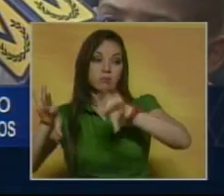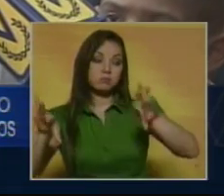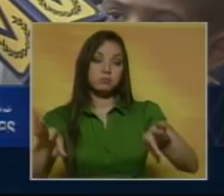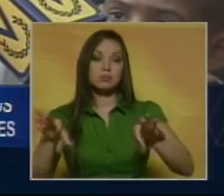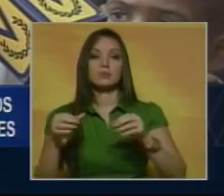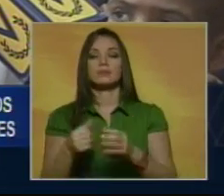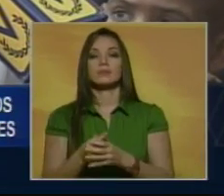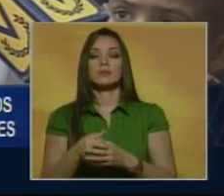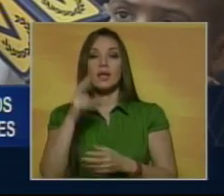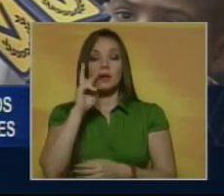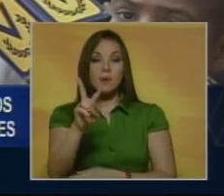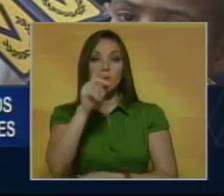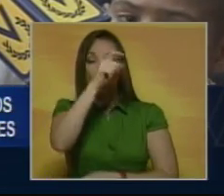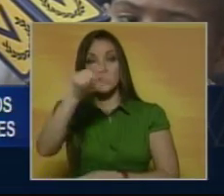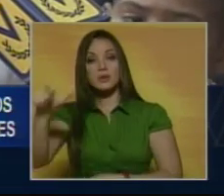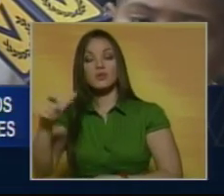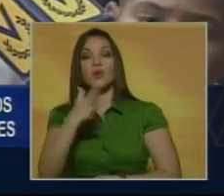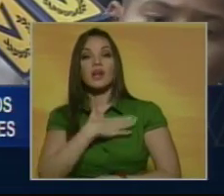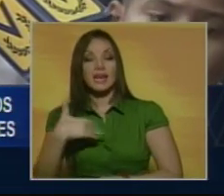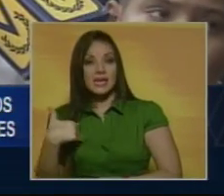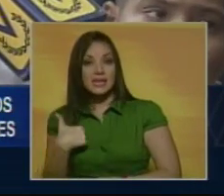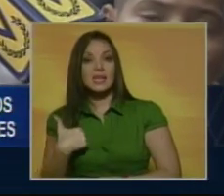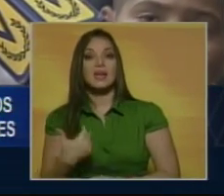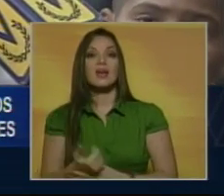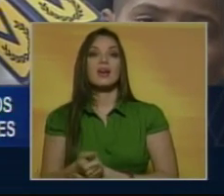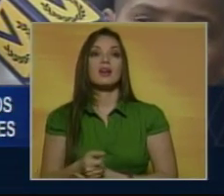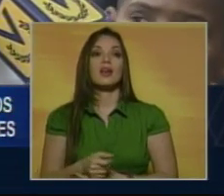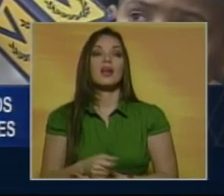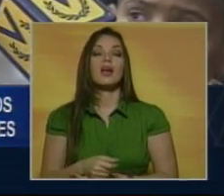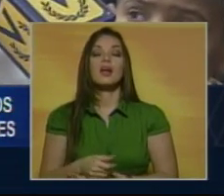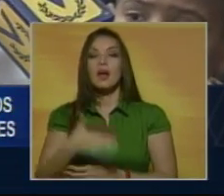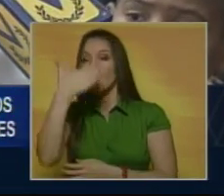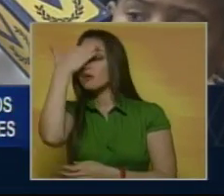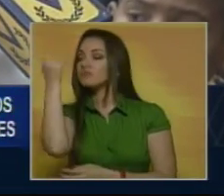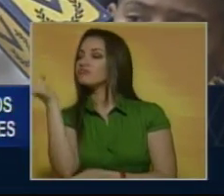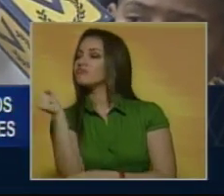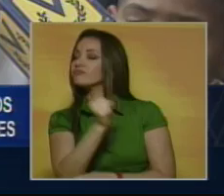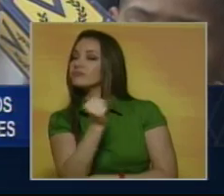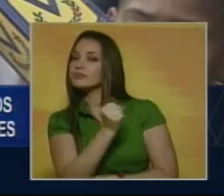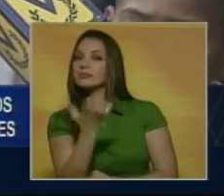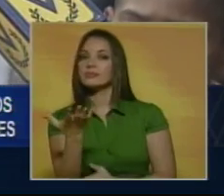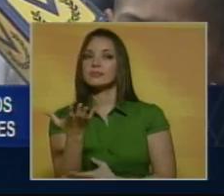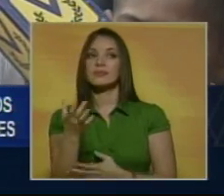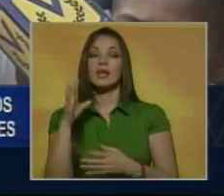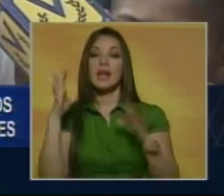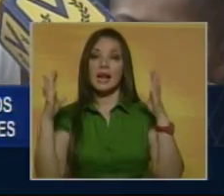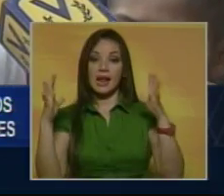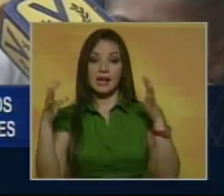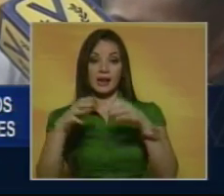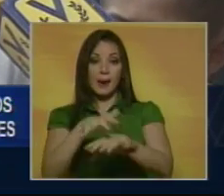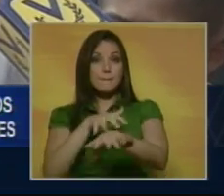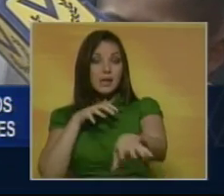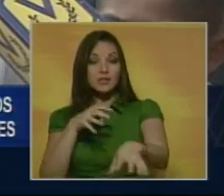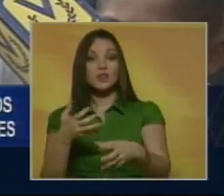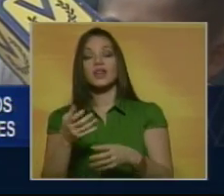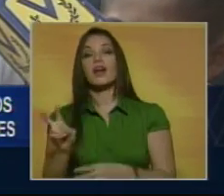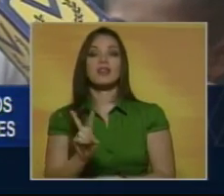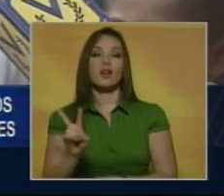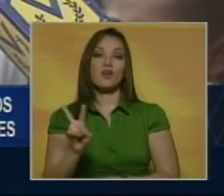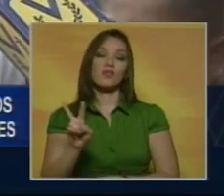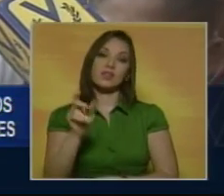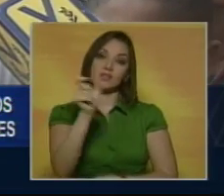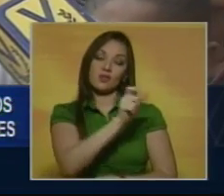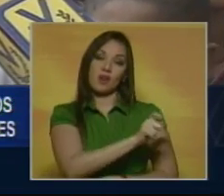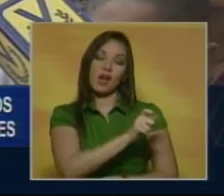personas que vemos que lo que pretenden es que quieren ignorar. La gran mayoría de los venezolanos que viven en los